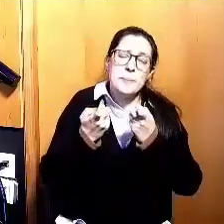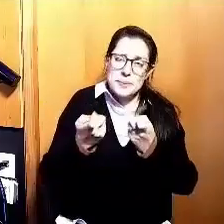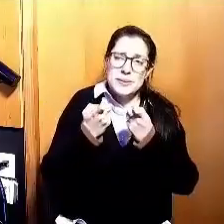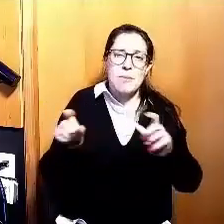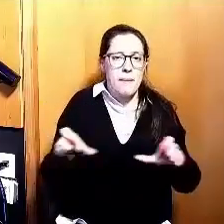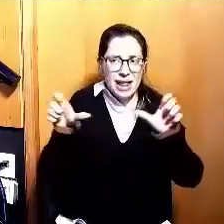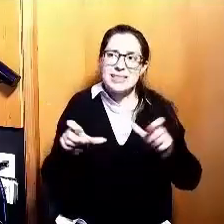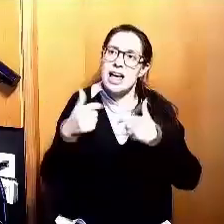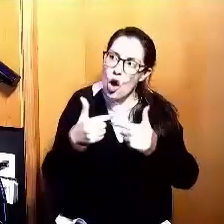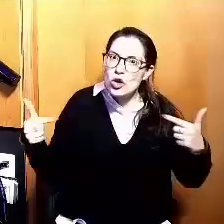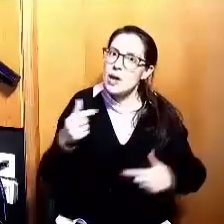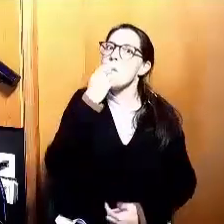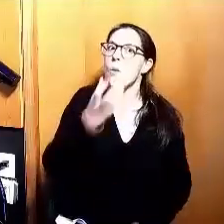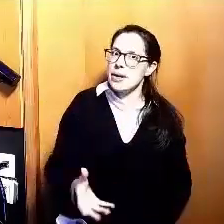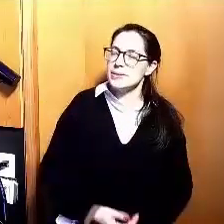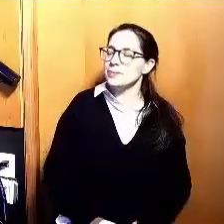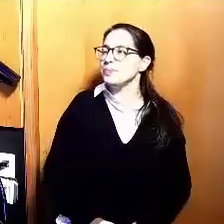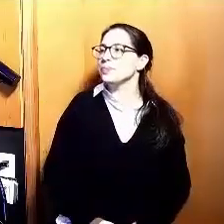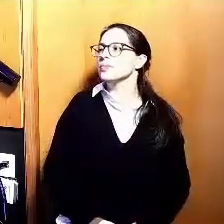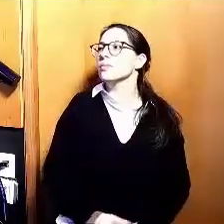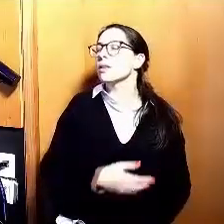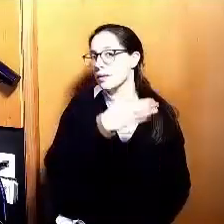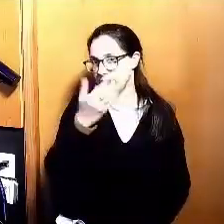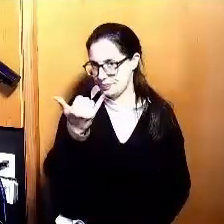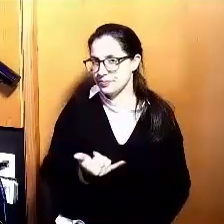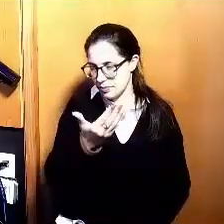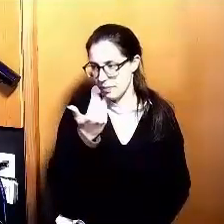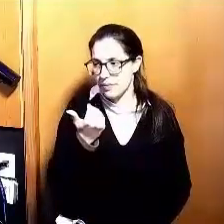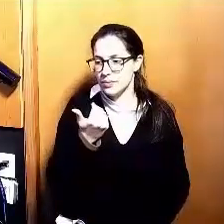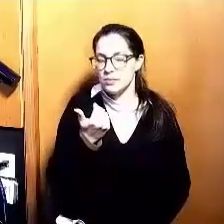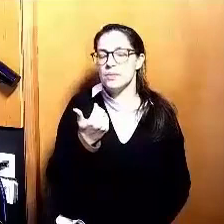maravillosas? Bien. ¿Alguien está en desacuerdo? Sí, adelante.